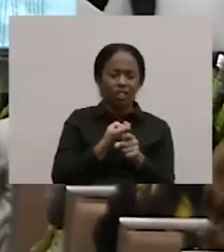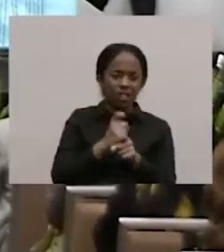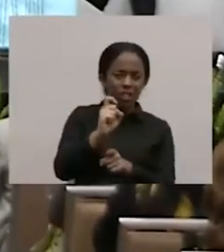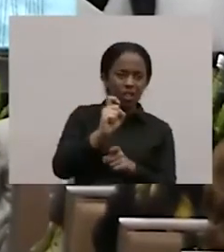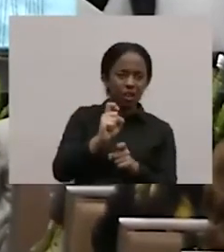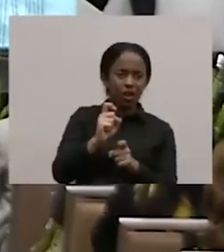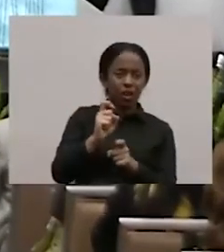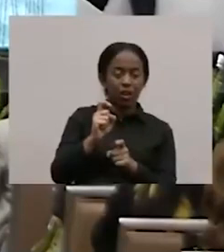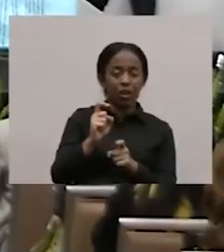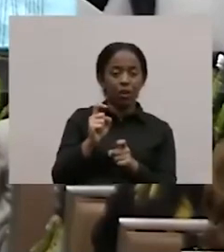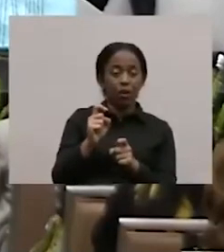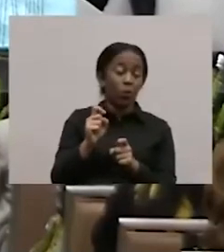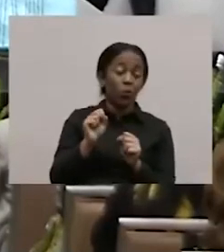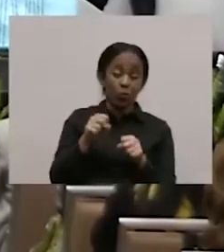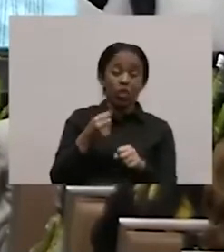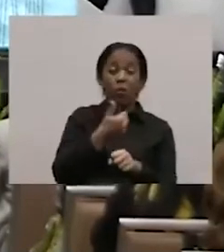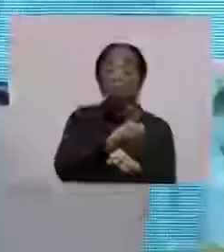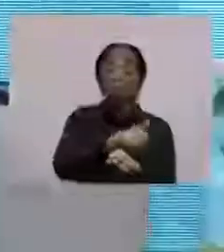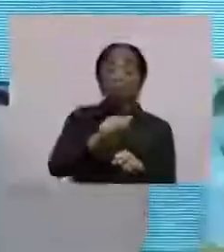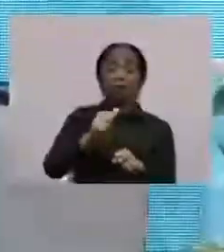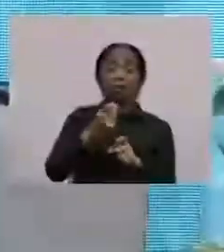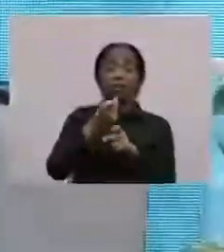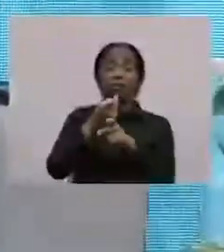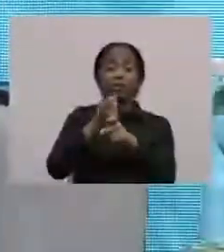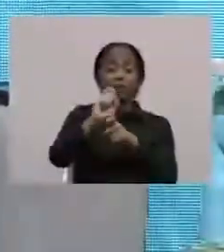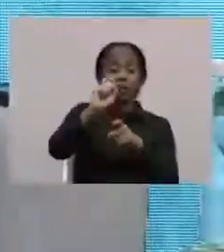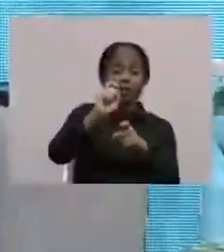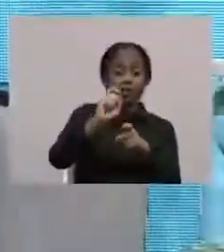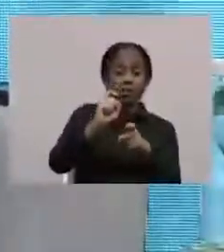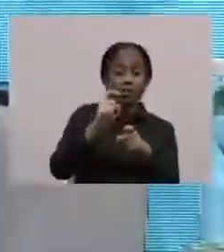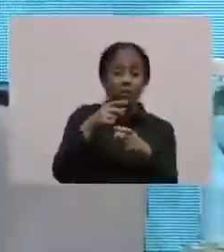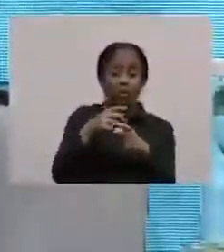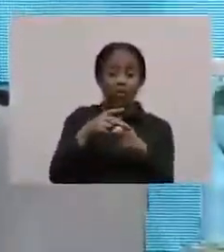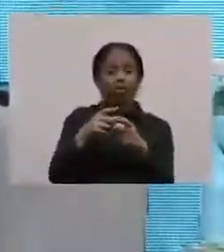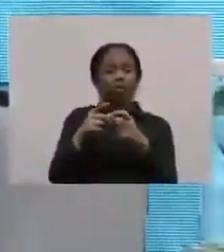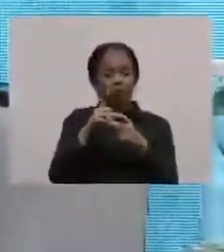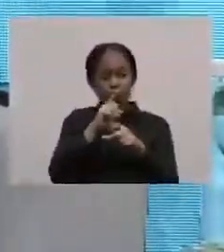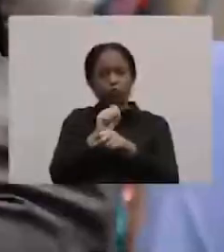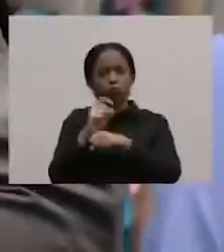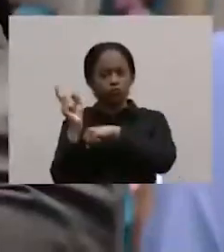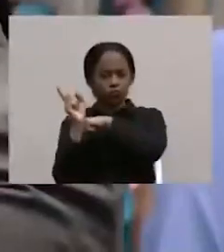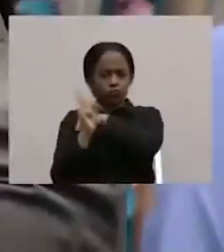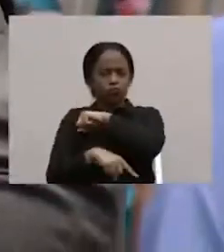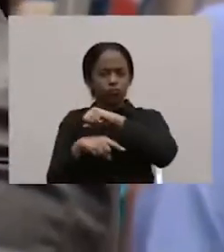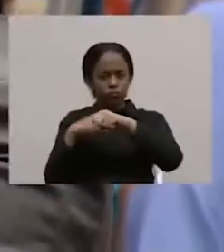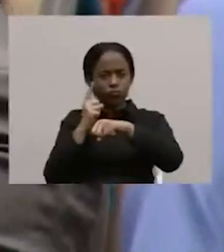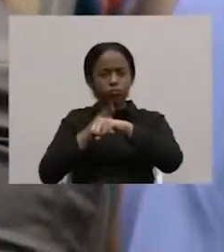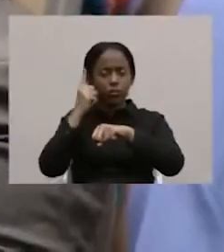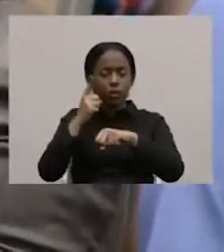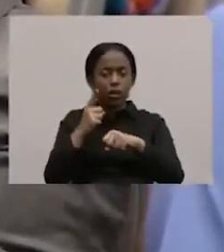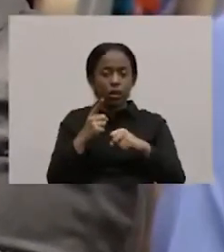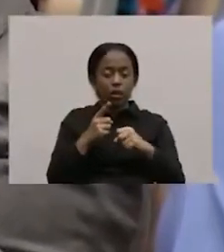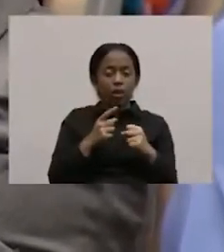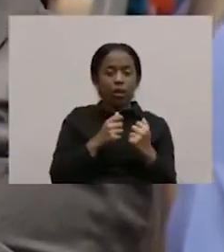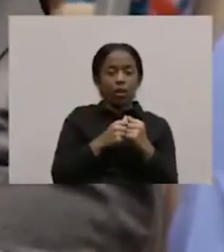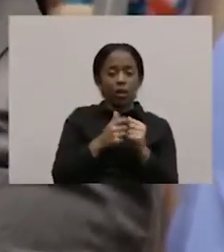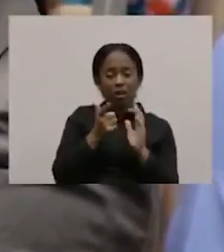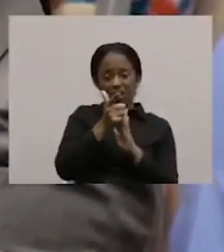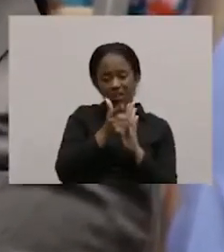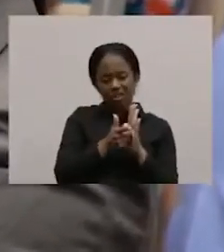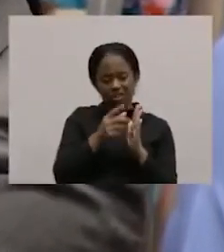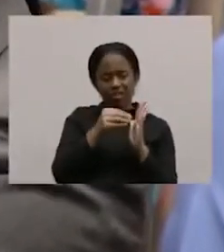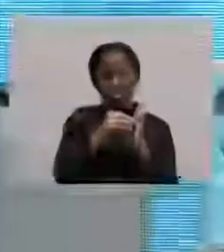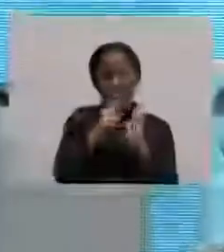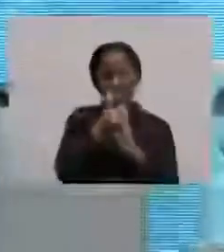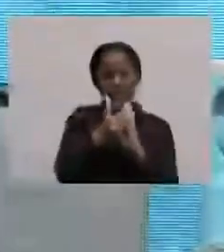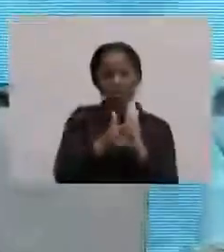como cualquier daño que tú le infieras a una persona, está castigado. El Código Civil dice, me ayudan